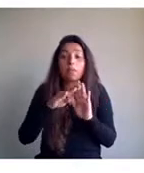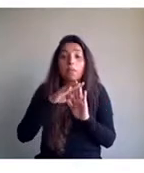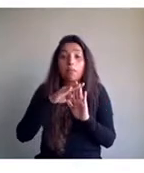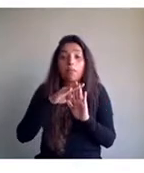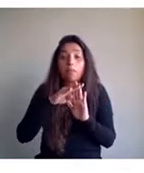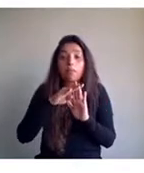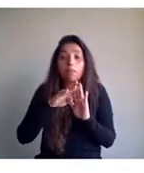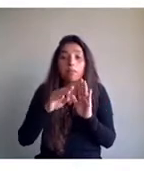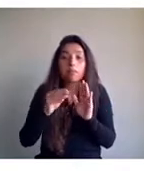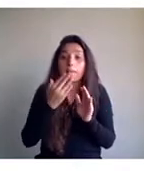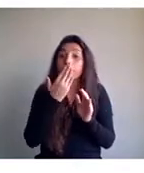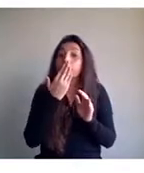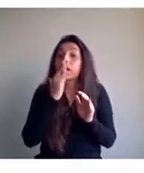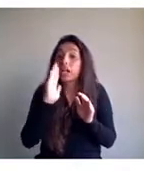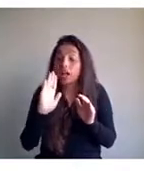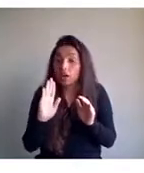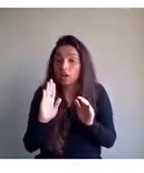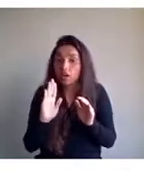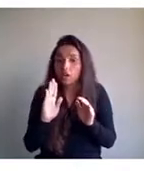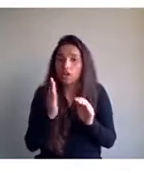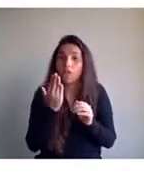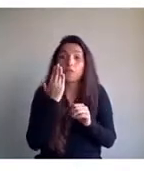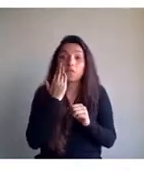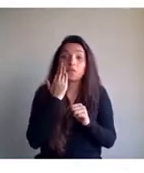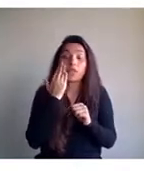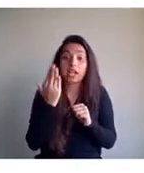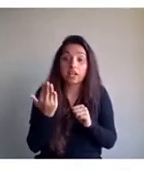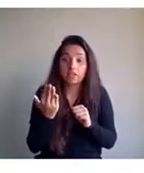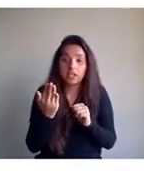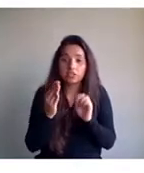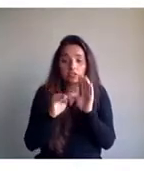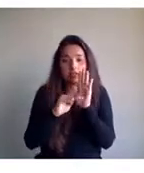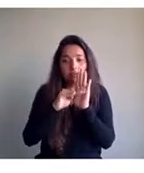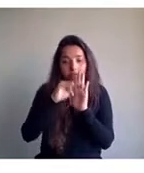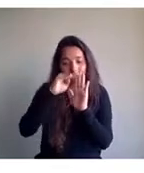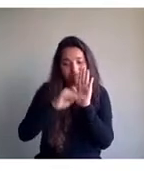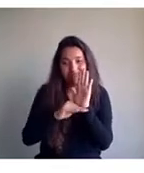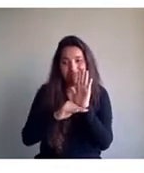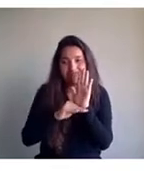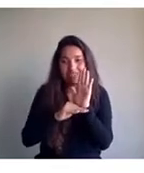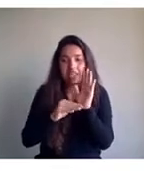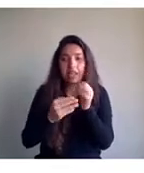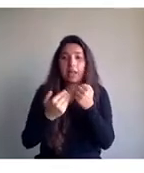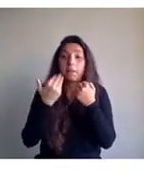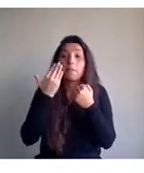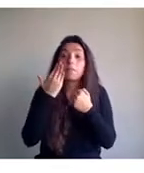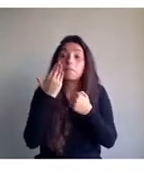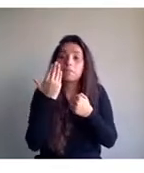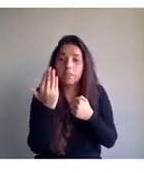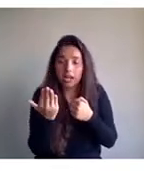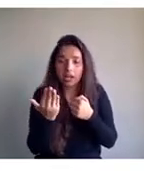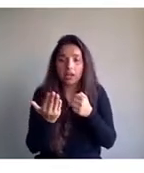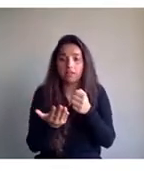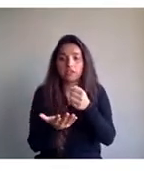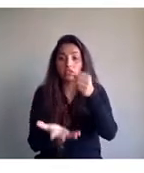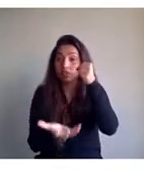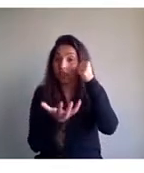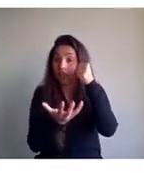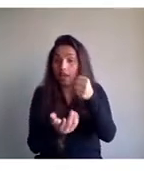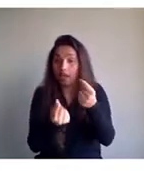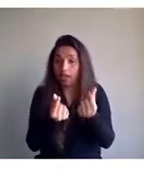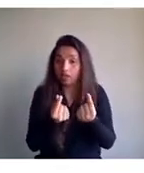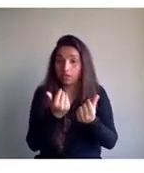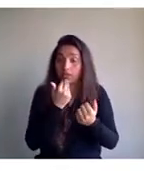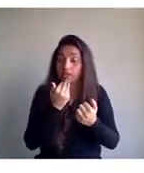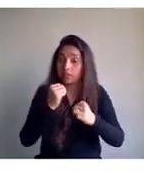discapacidad a empresas a nivel de apunta en las licitaciones públicas esto es un real instructivo para las empresas y